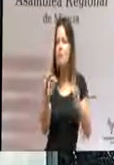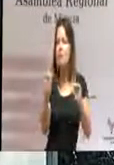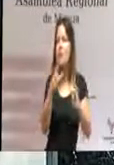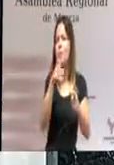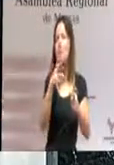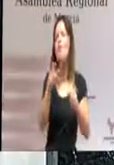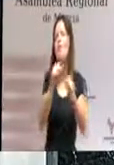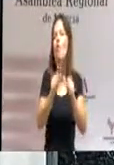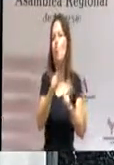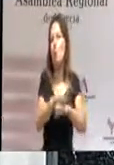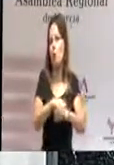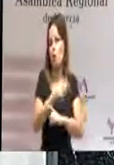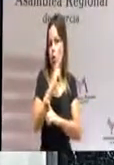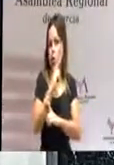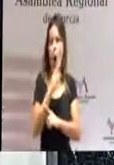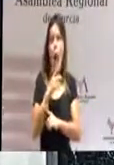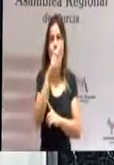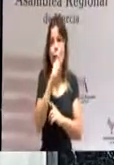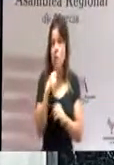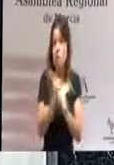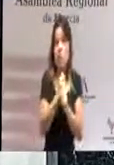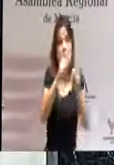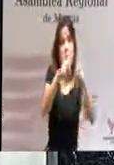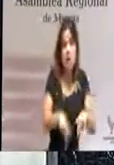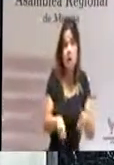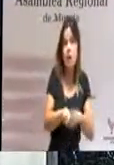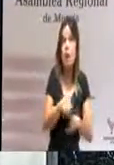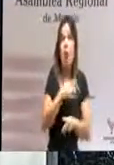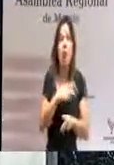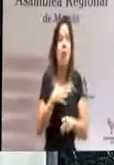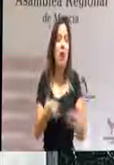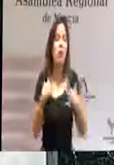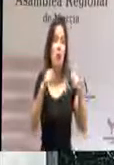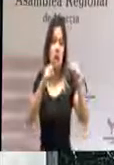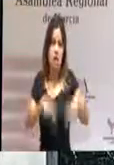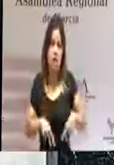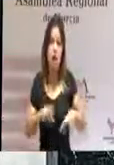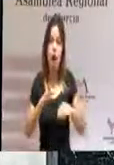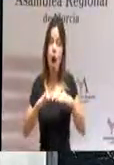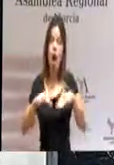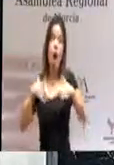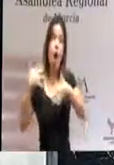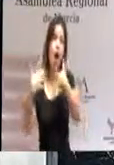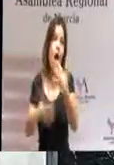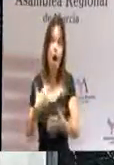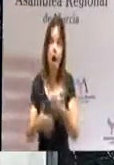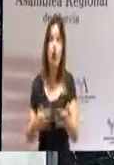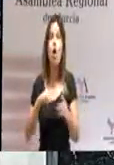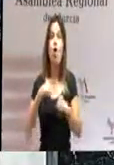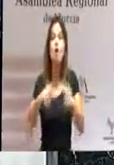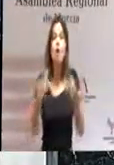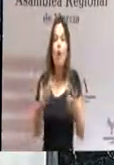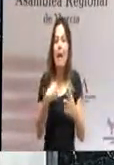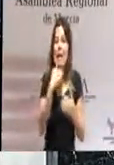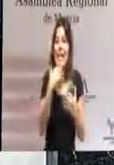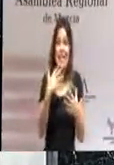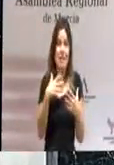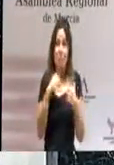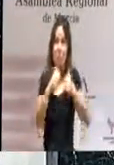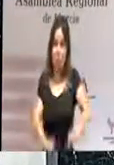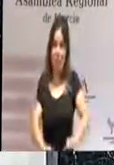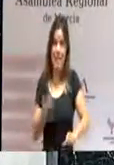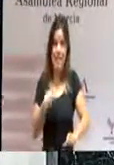gobierno. Años de inactividad, de cesiones irresponsables que nos han llevado al borde del desastre. y ahora,